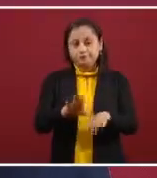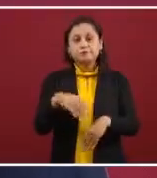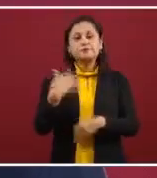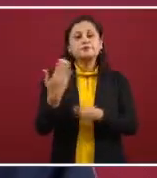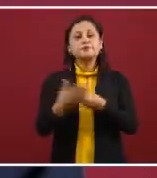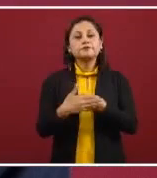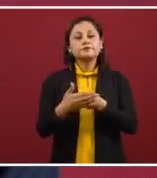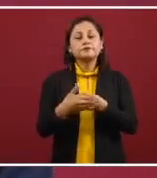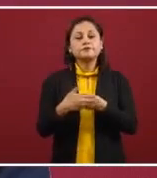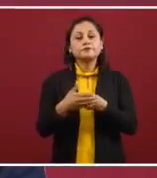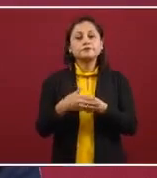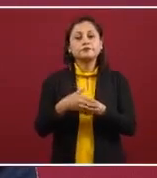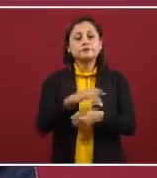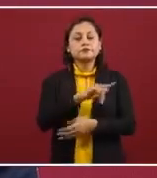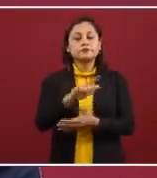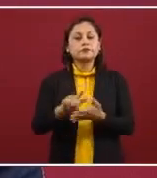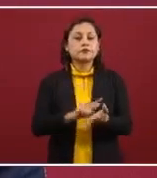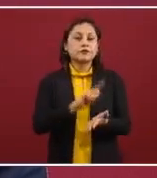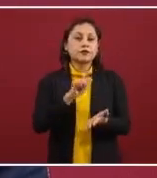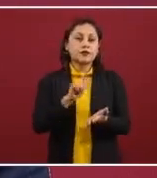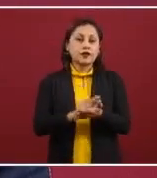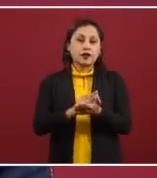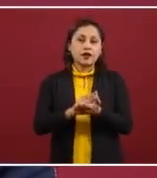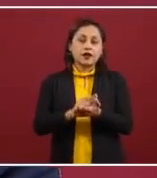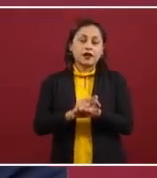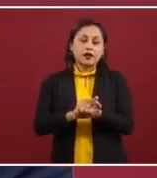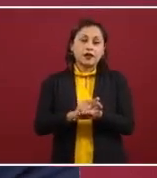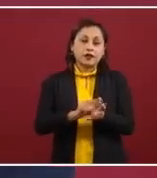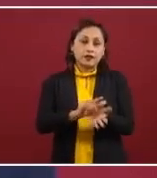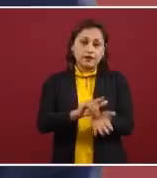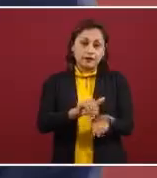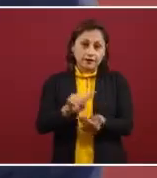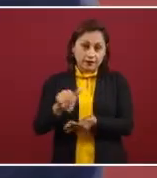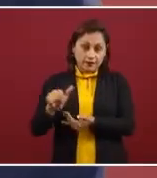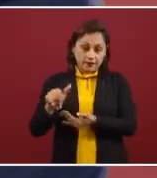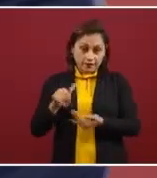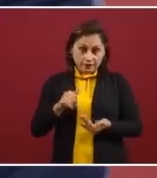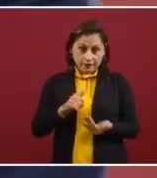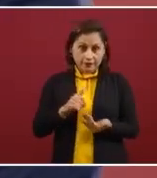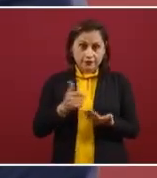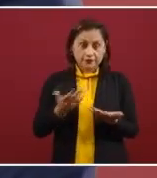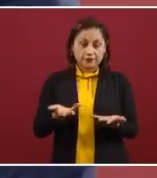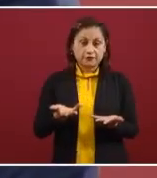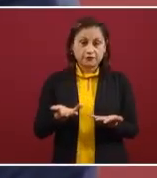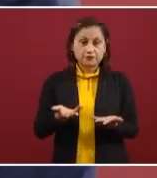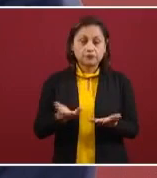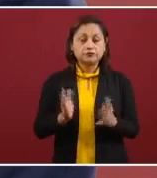esta ley de ingresos, se estaba proponiendo